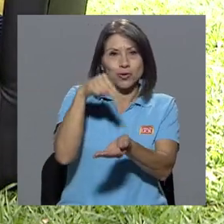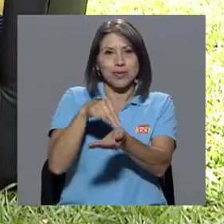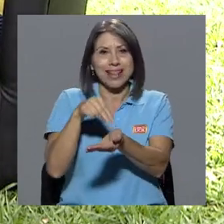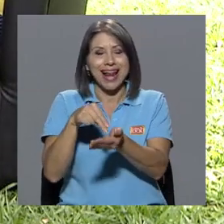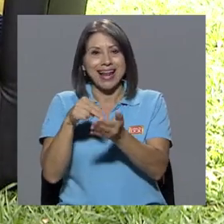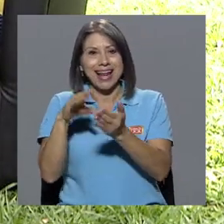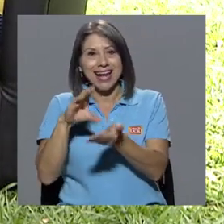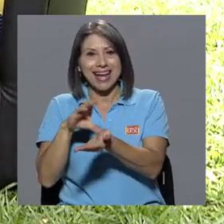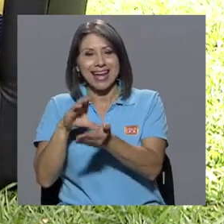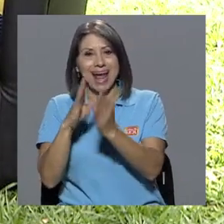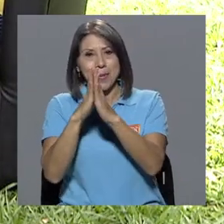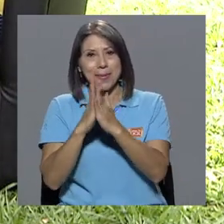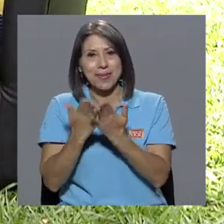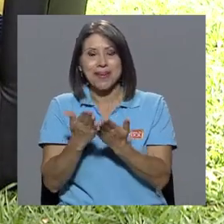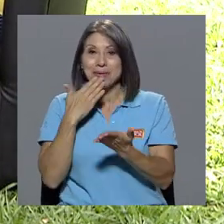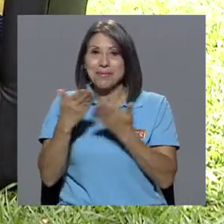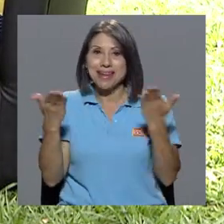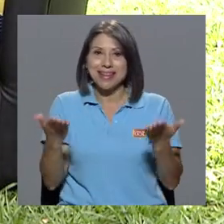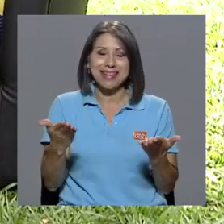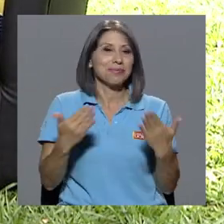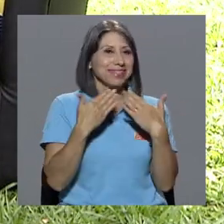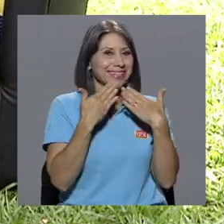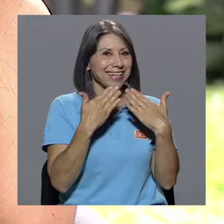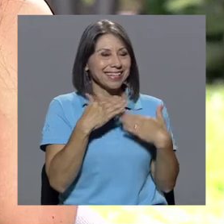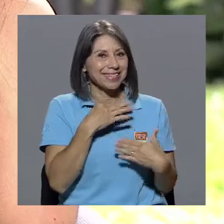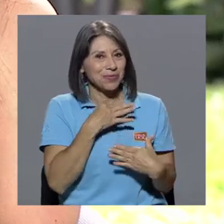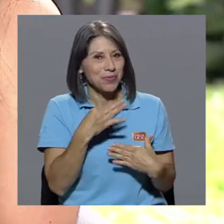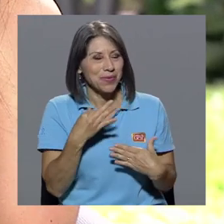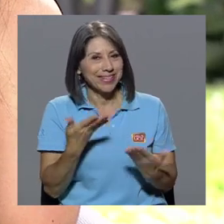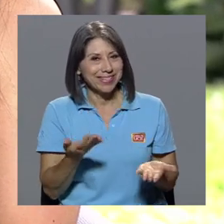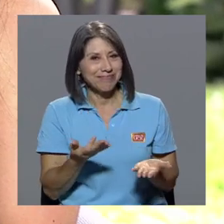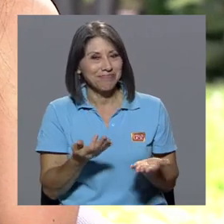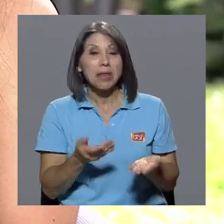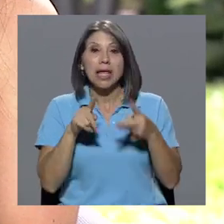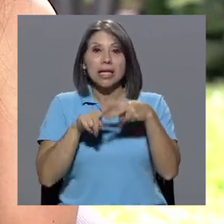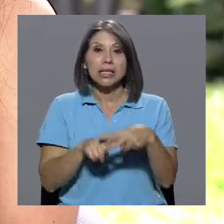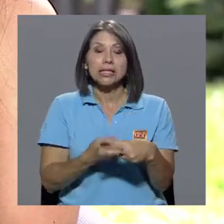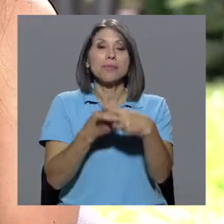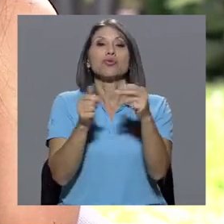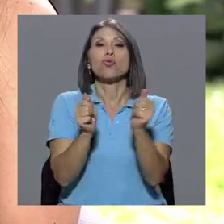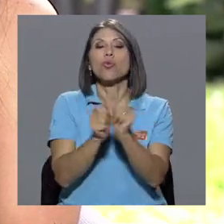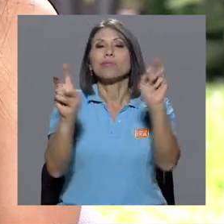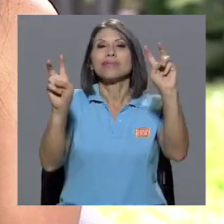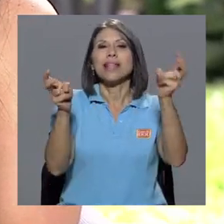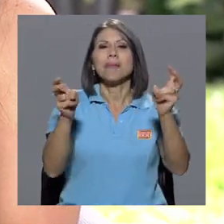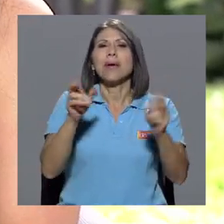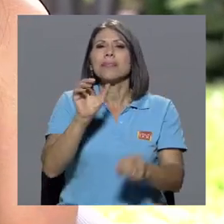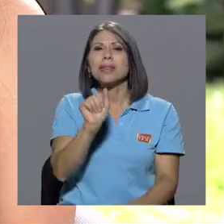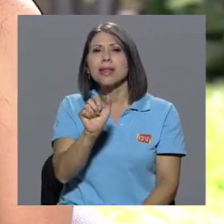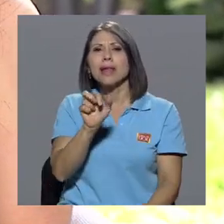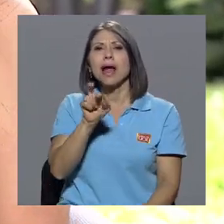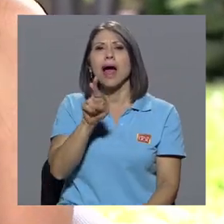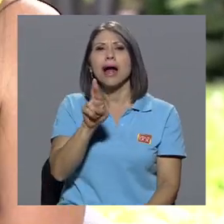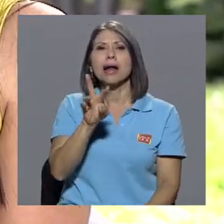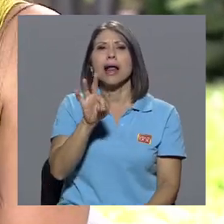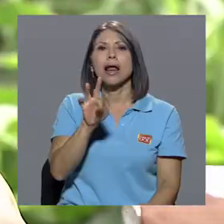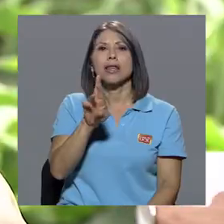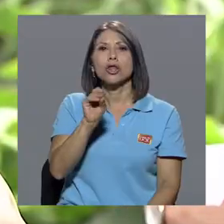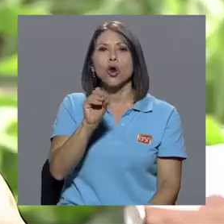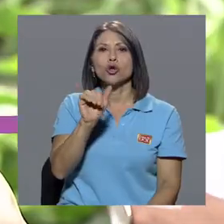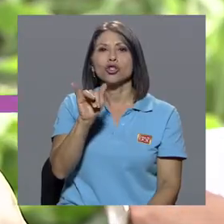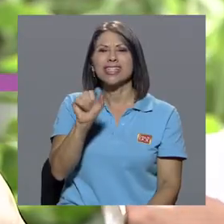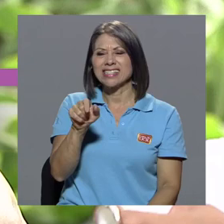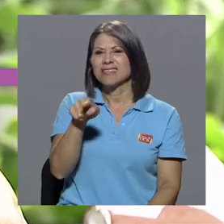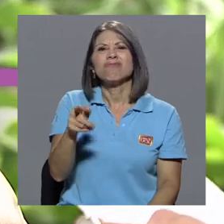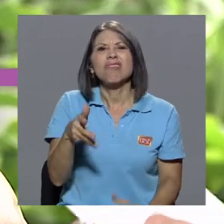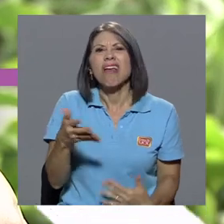Bíblica. Bienvenida, doctora. Muchísimas gracias, es un placer. Y bueno, iniciemos con el tema, ¿qué es la artrosis? Bueno,